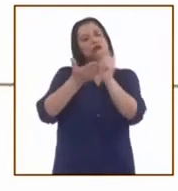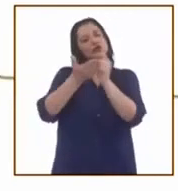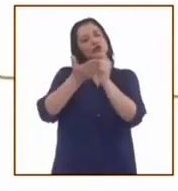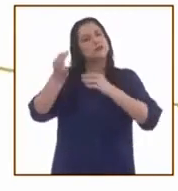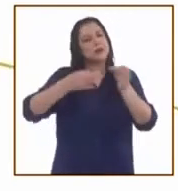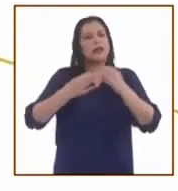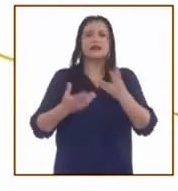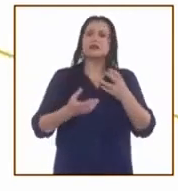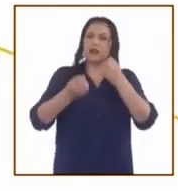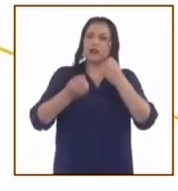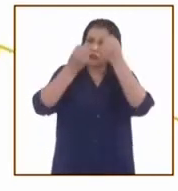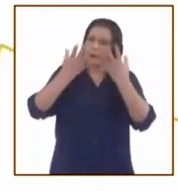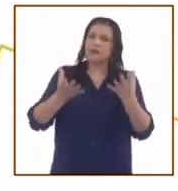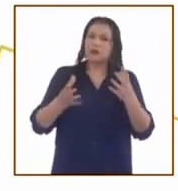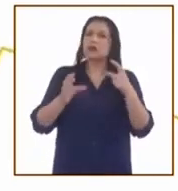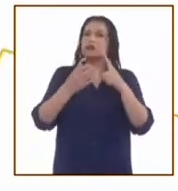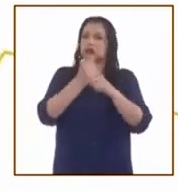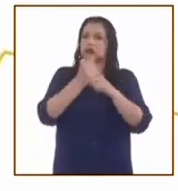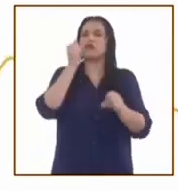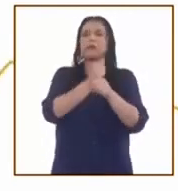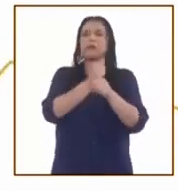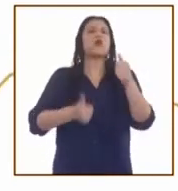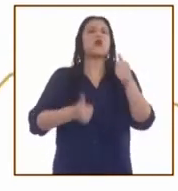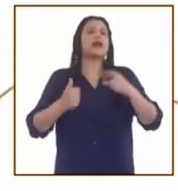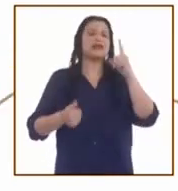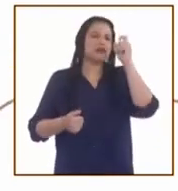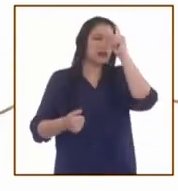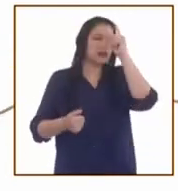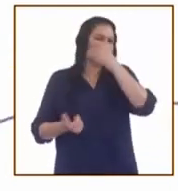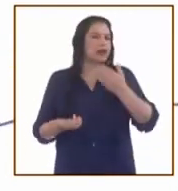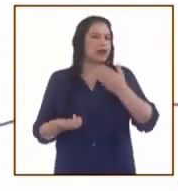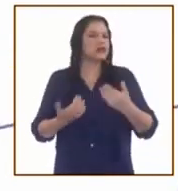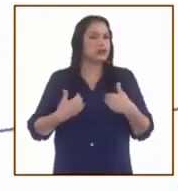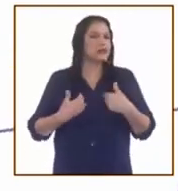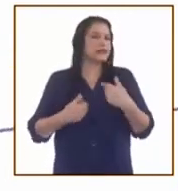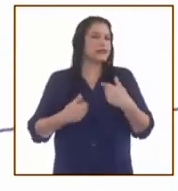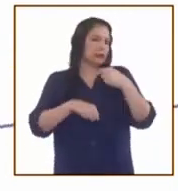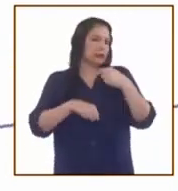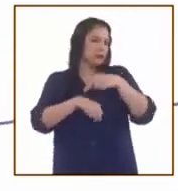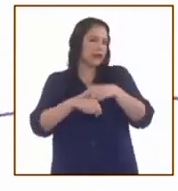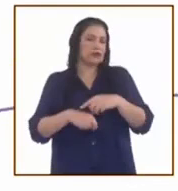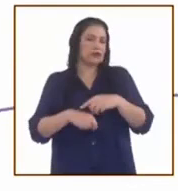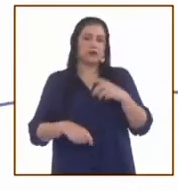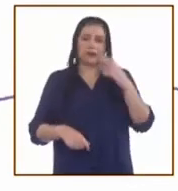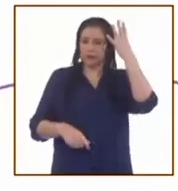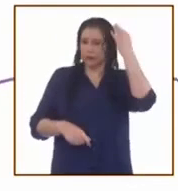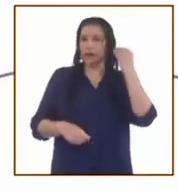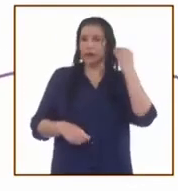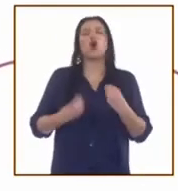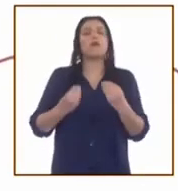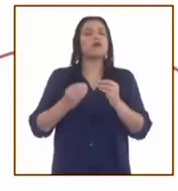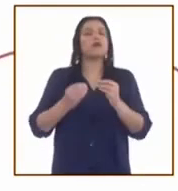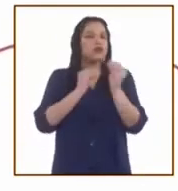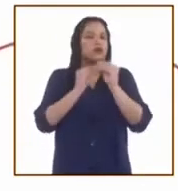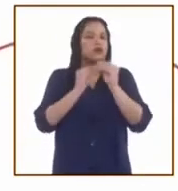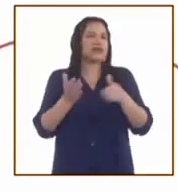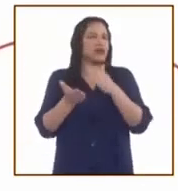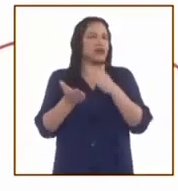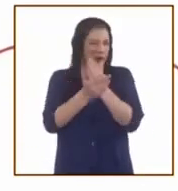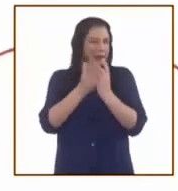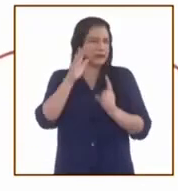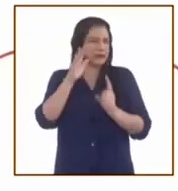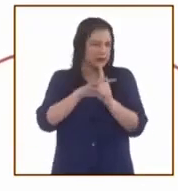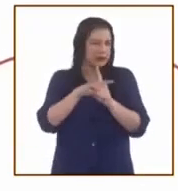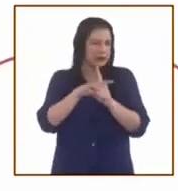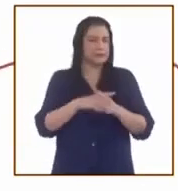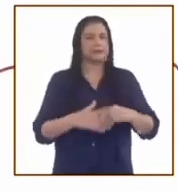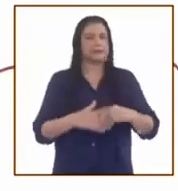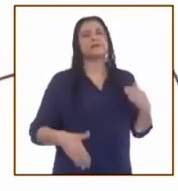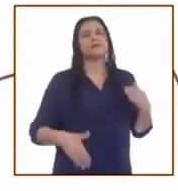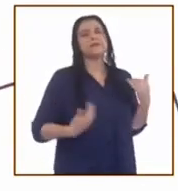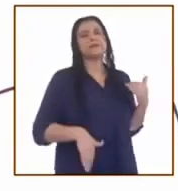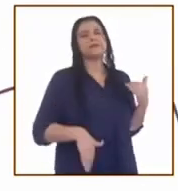son confiables y las dificultades que se te presentaron durante la experimentación y cómo lo solucionaste.